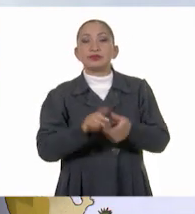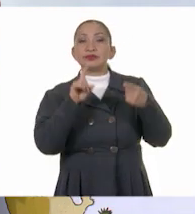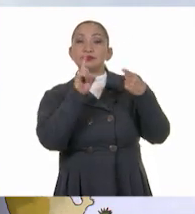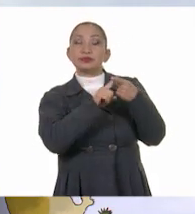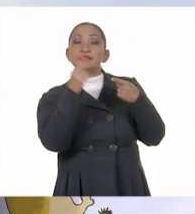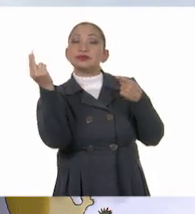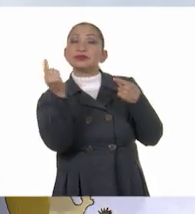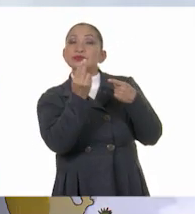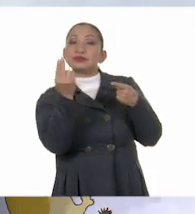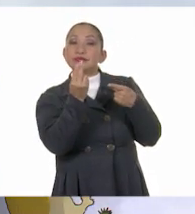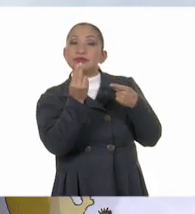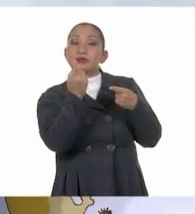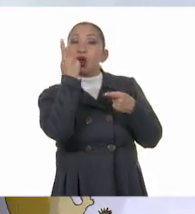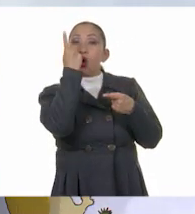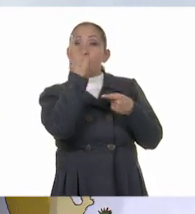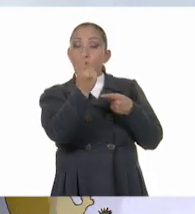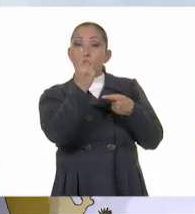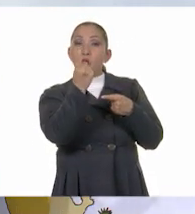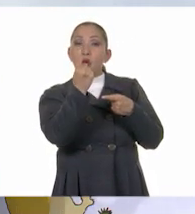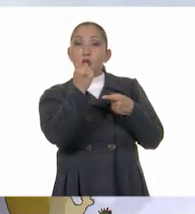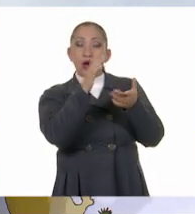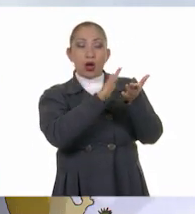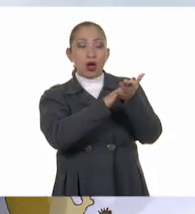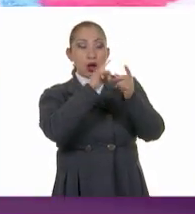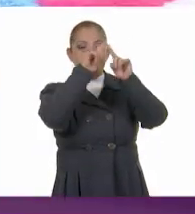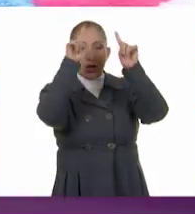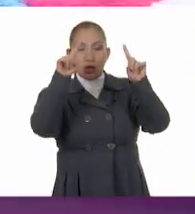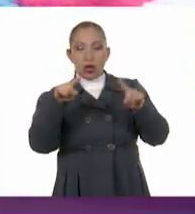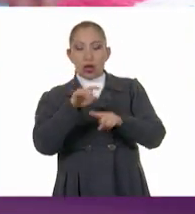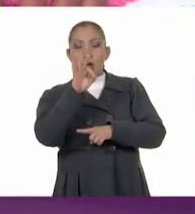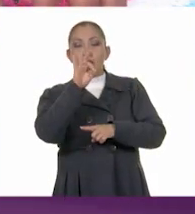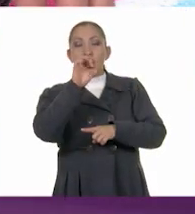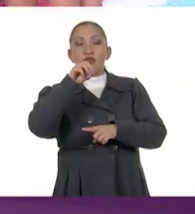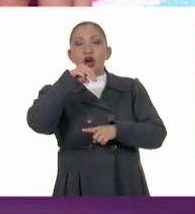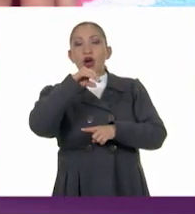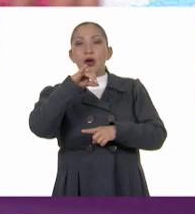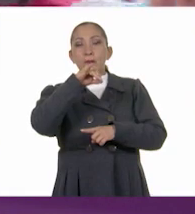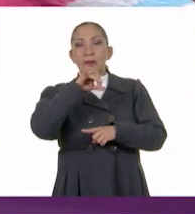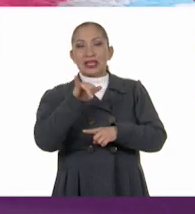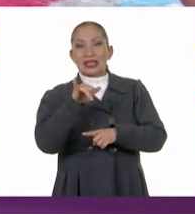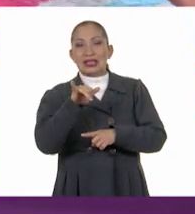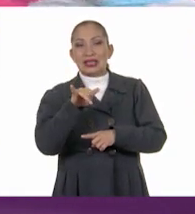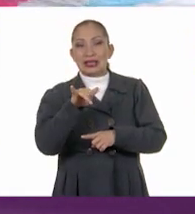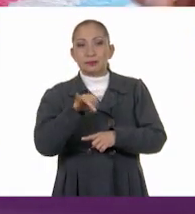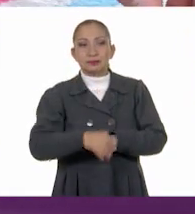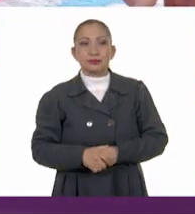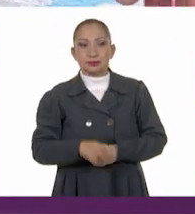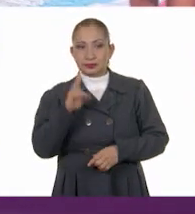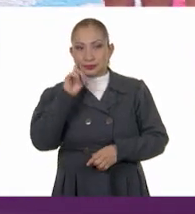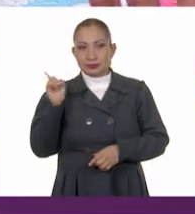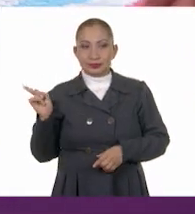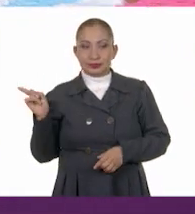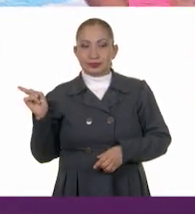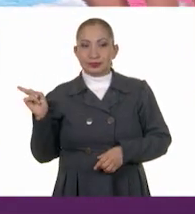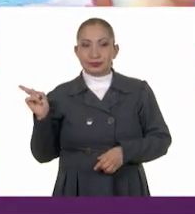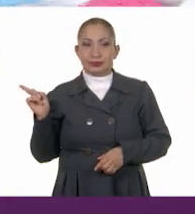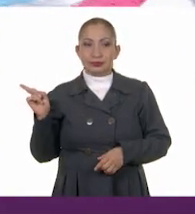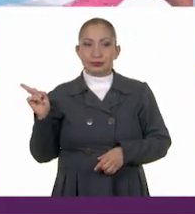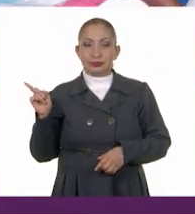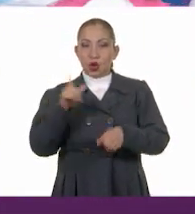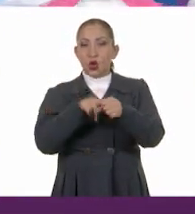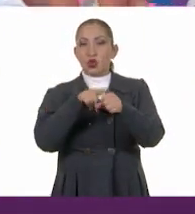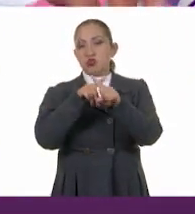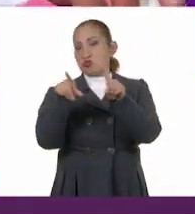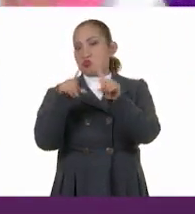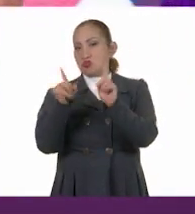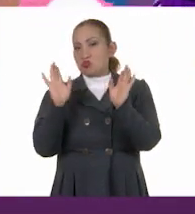dicho que necesitábamos una hoja FOMI, ¿no? Muy bien. Entonces, tenemos nuestras hojas FOMI. Ajá. De varios colores